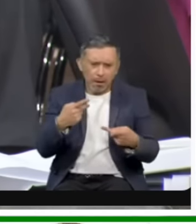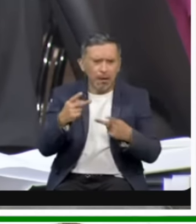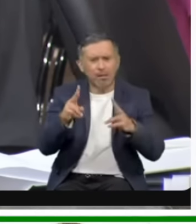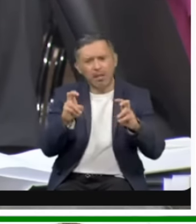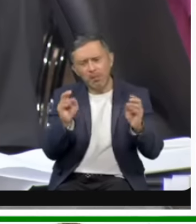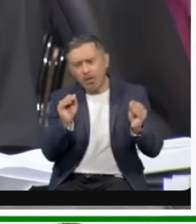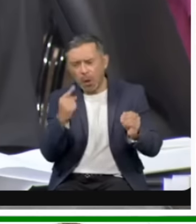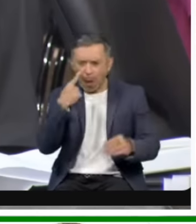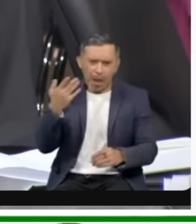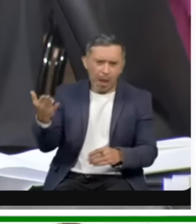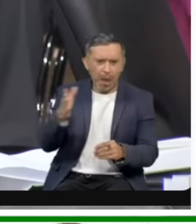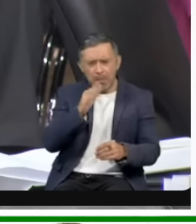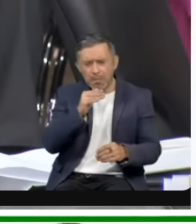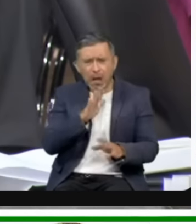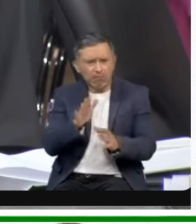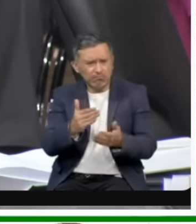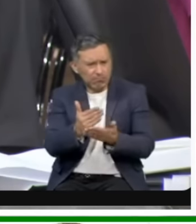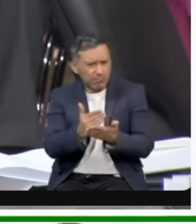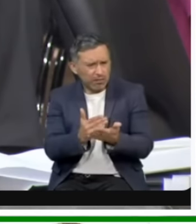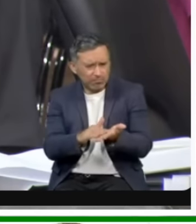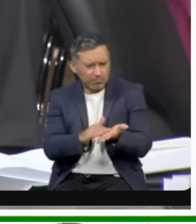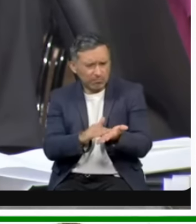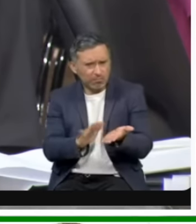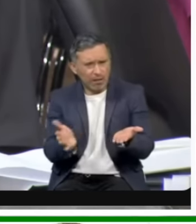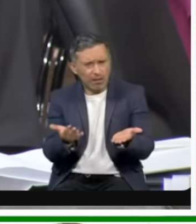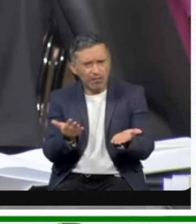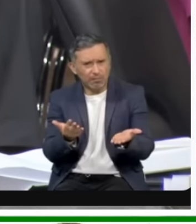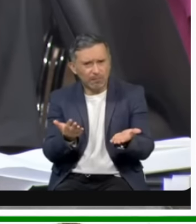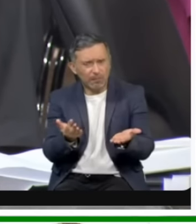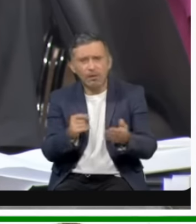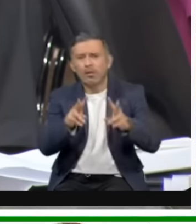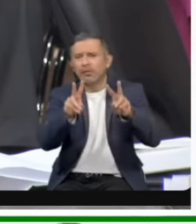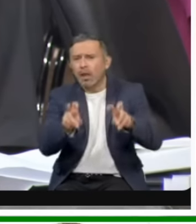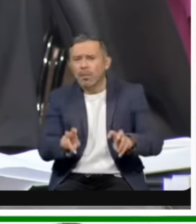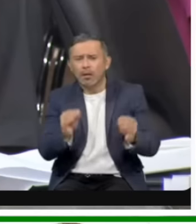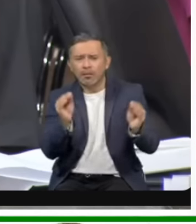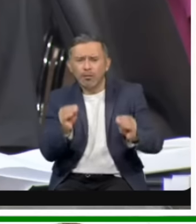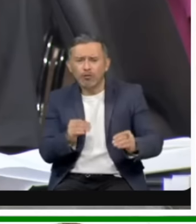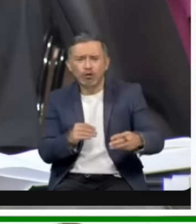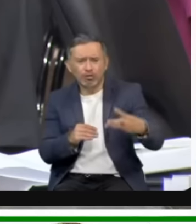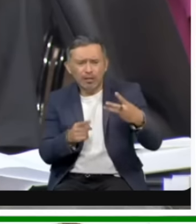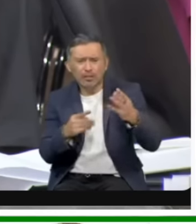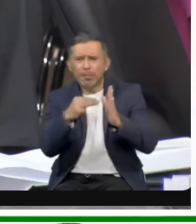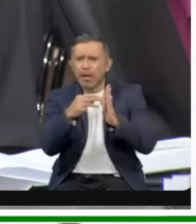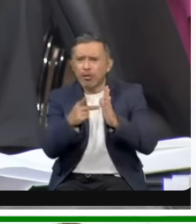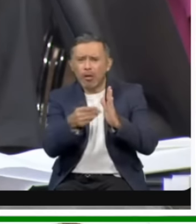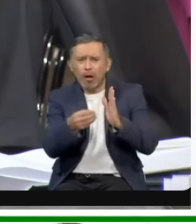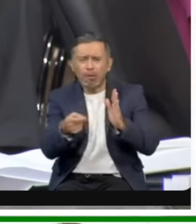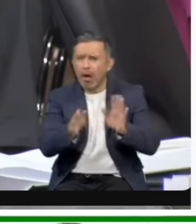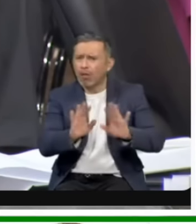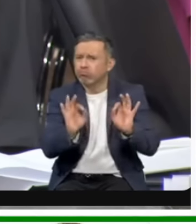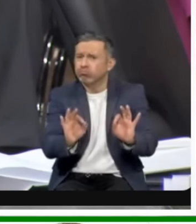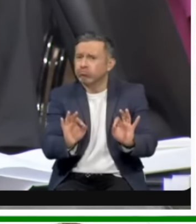al asunto de la realización de los tres debates y toda su metodología Entonces yo esperaría que en